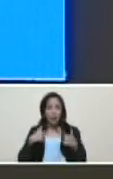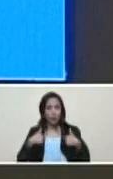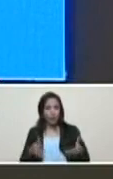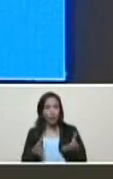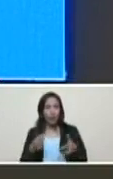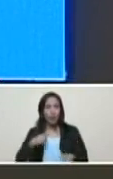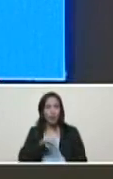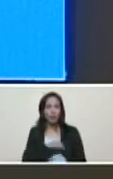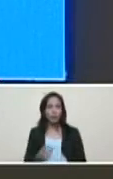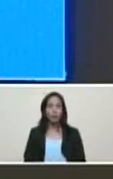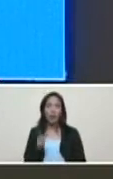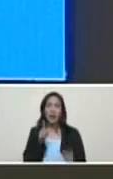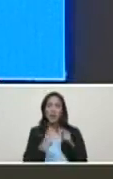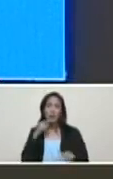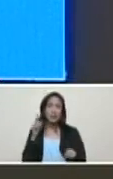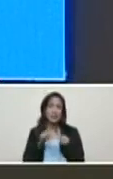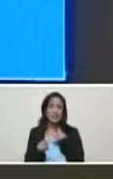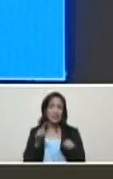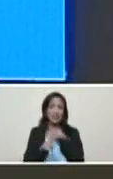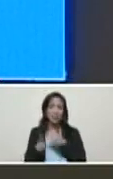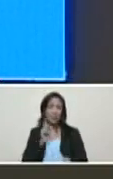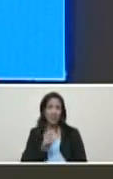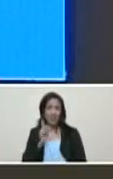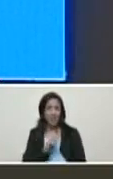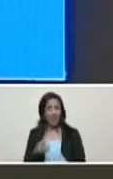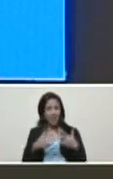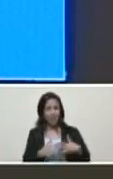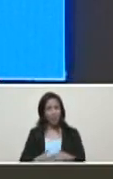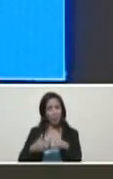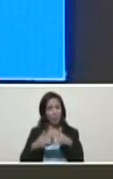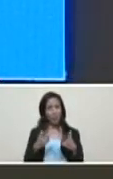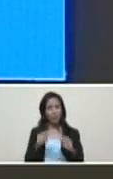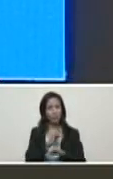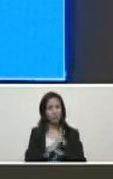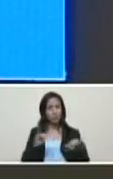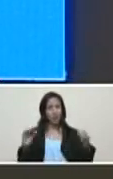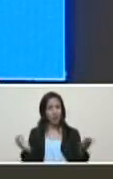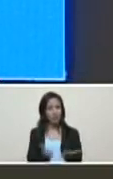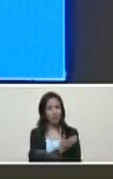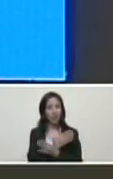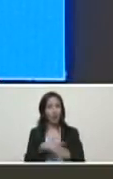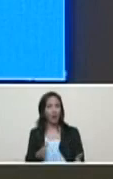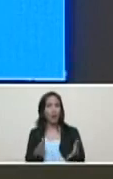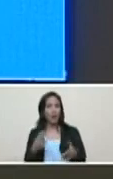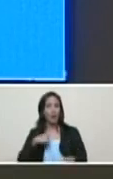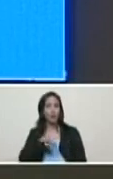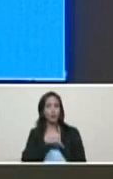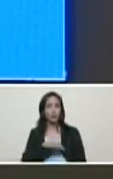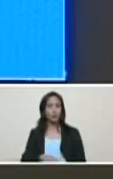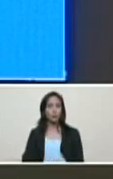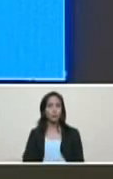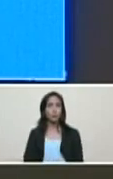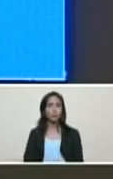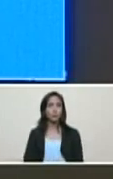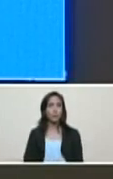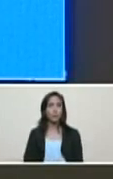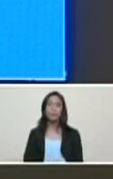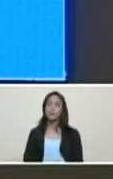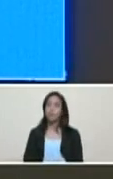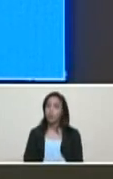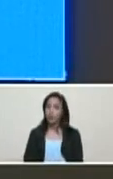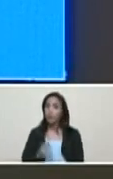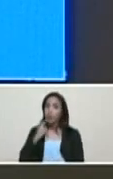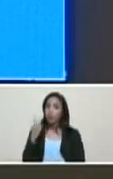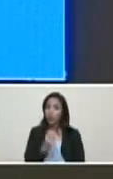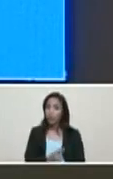las difamaciones permanentes del imperio estadounidense. Ganar esa batalla debe ser obligación